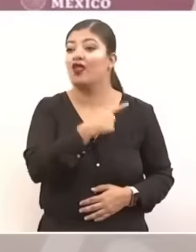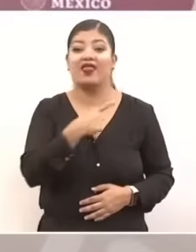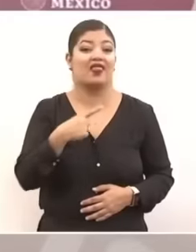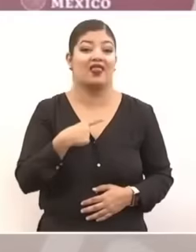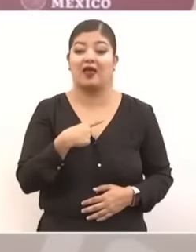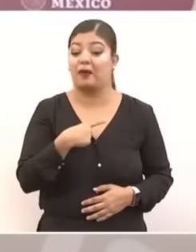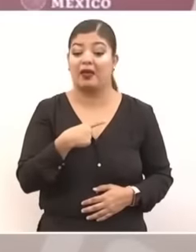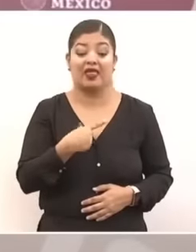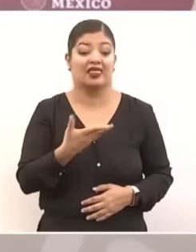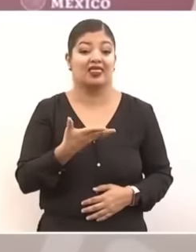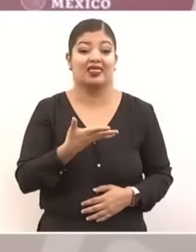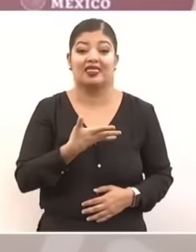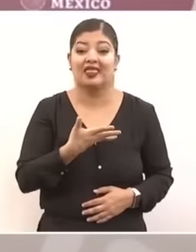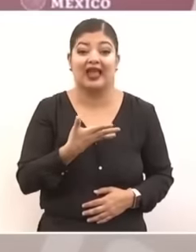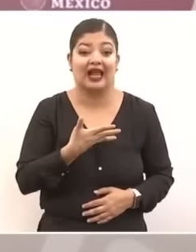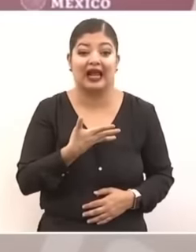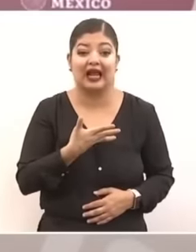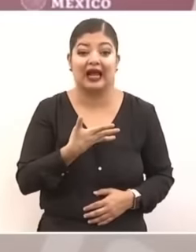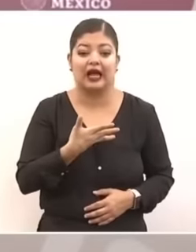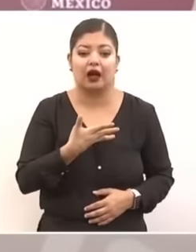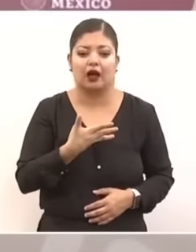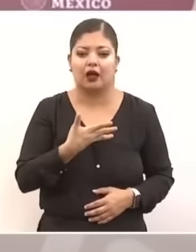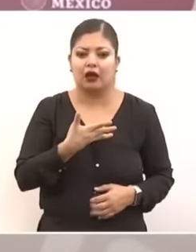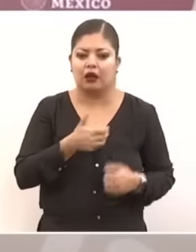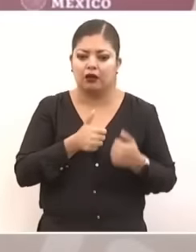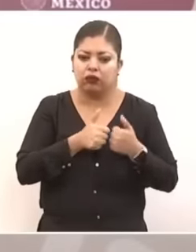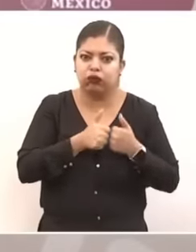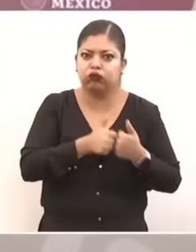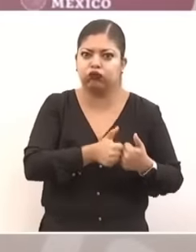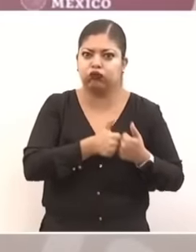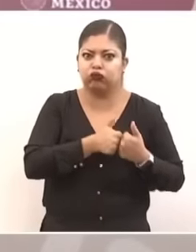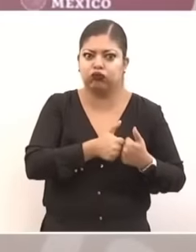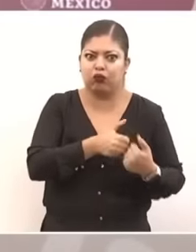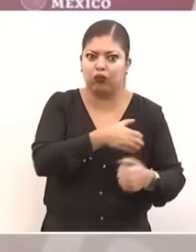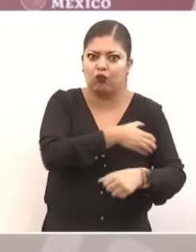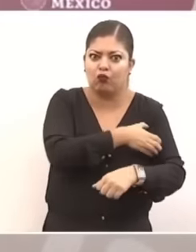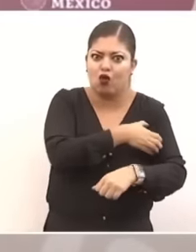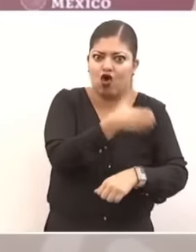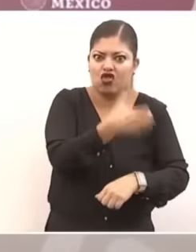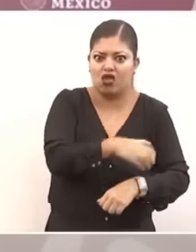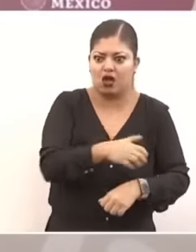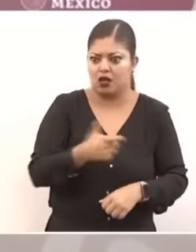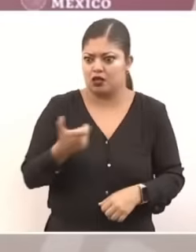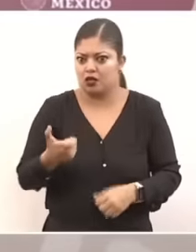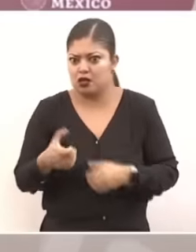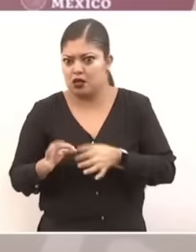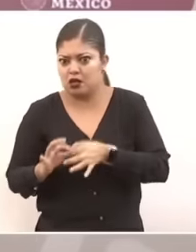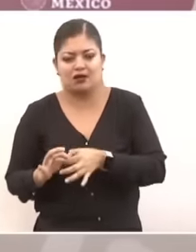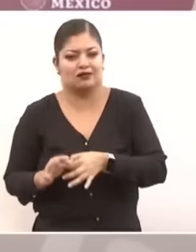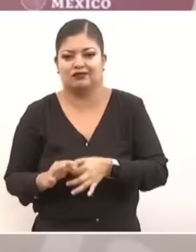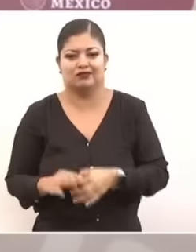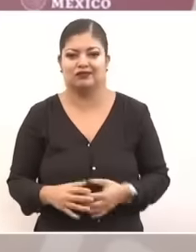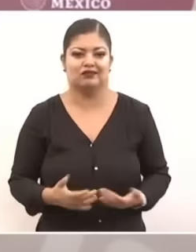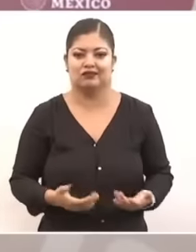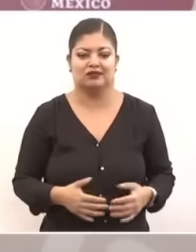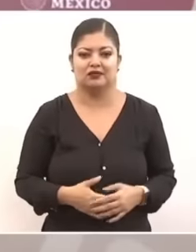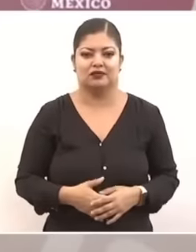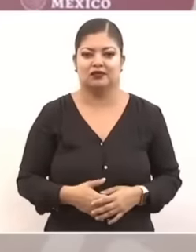No hay que tenerle mucho apego ni al poder ni al dinero.